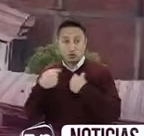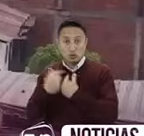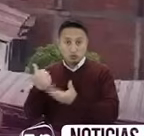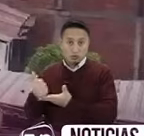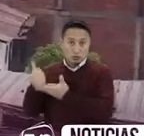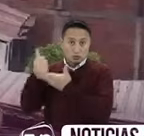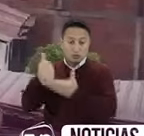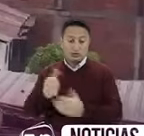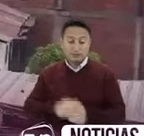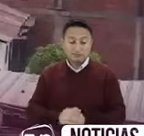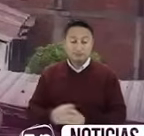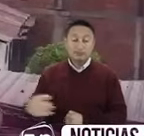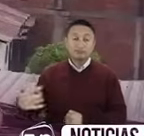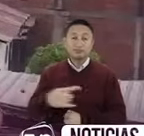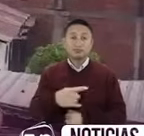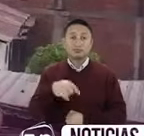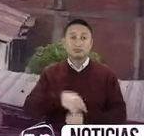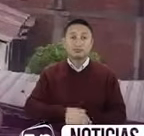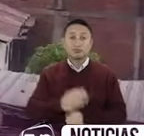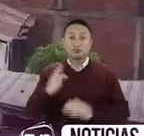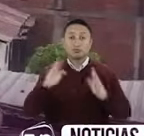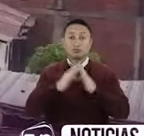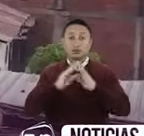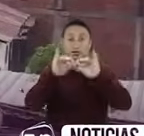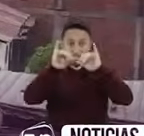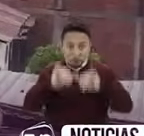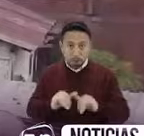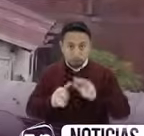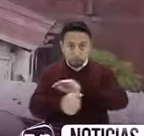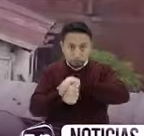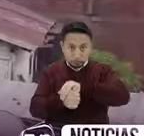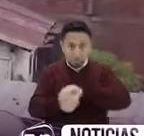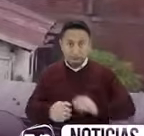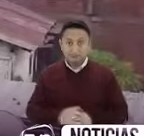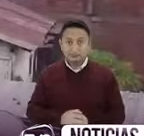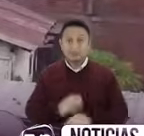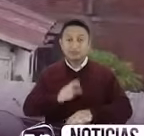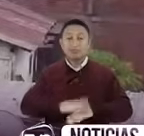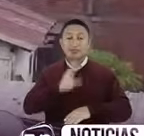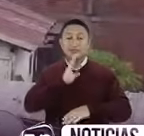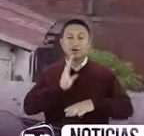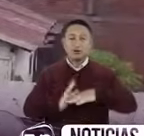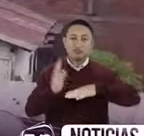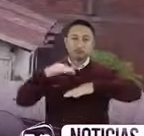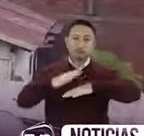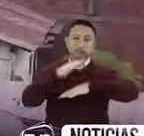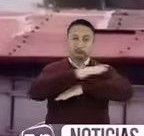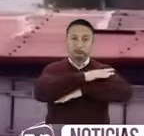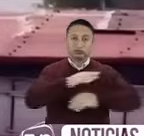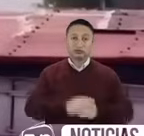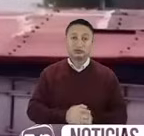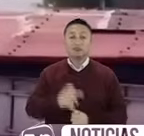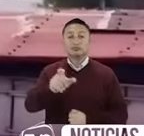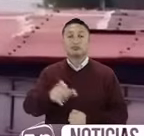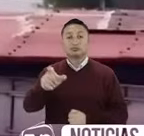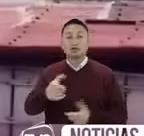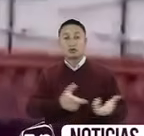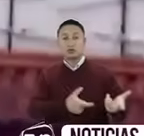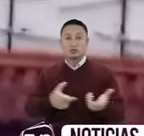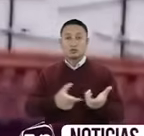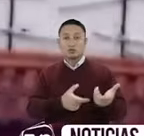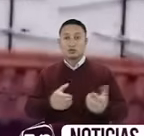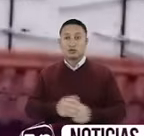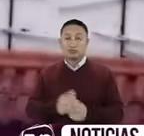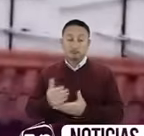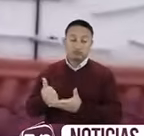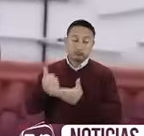no han podido salir de sus domicilios. A causa de las inundaciones, el personal del Cuerpo de Bomberos brindó su